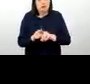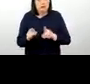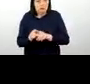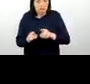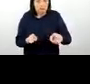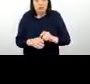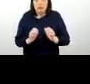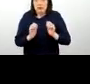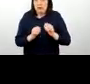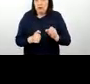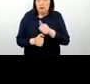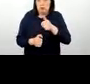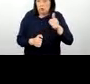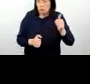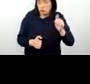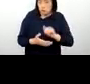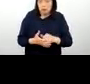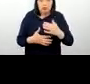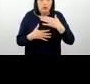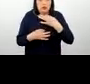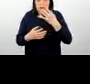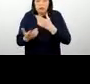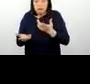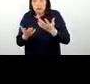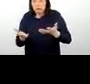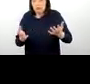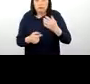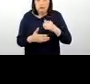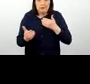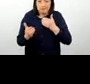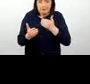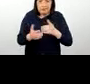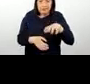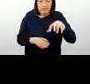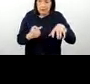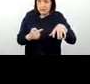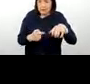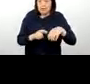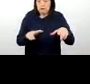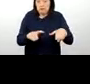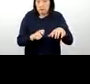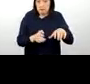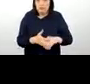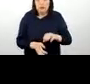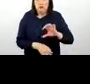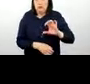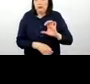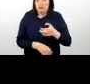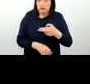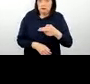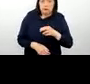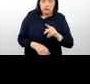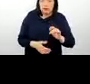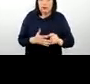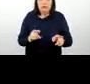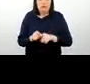acompañada de otros atractivos porque cerca del complejo arqueológico de Chancas se encuentra Milpo,